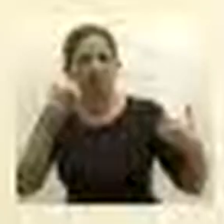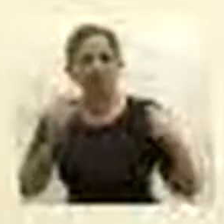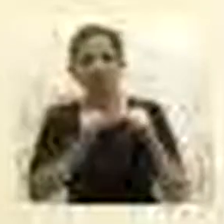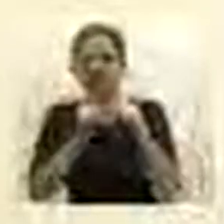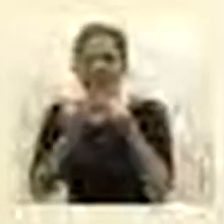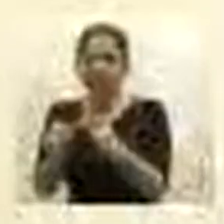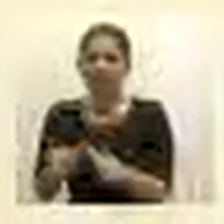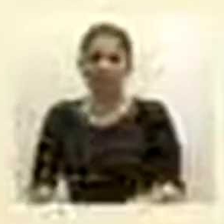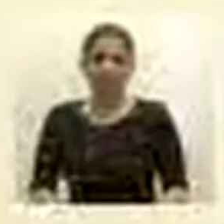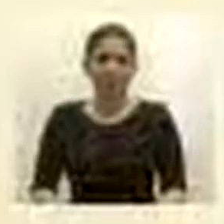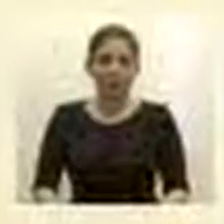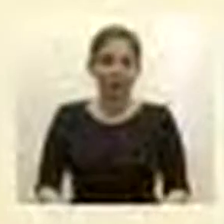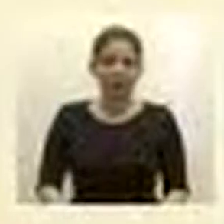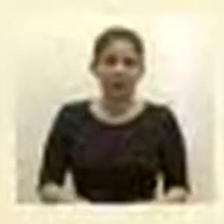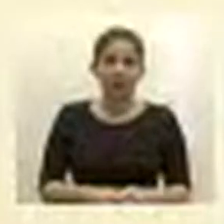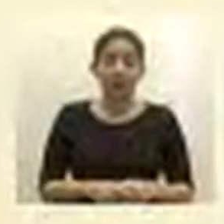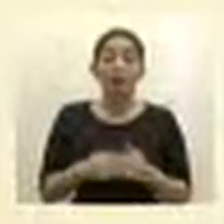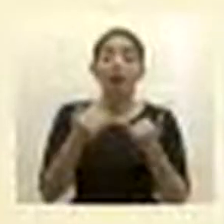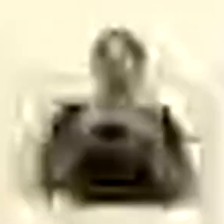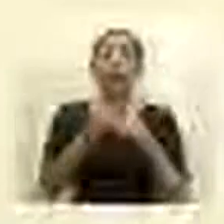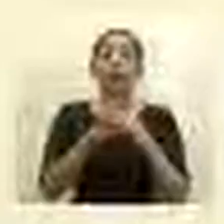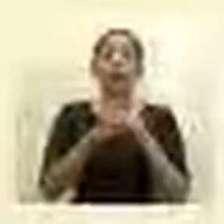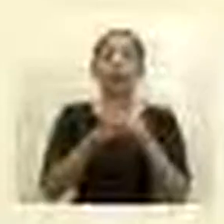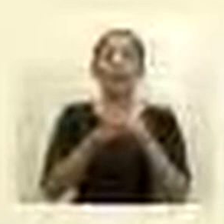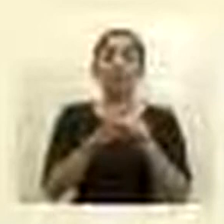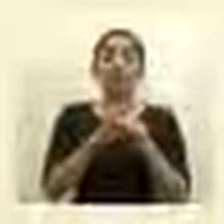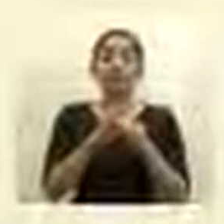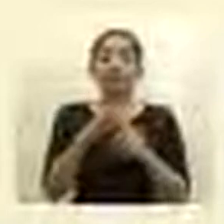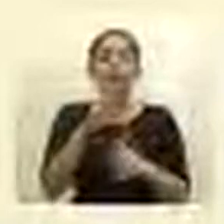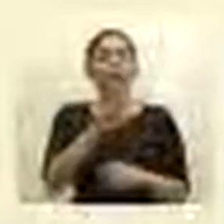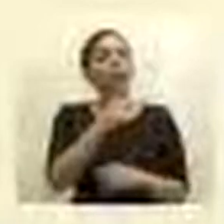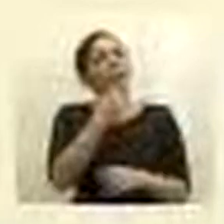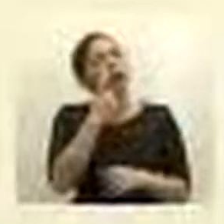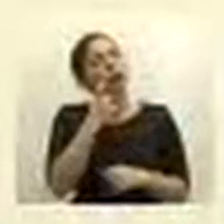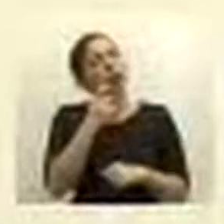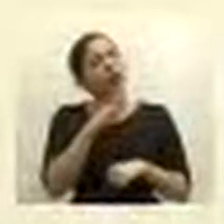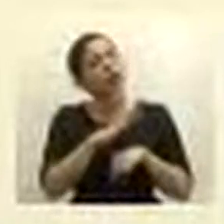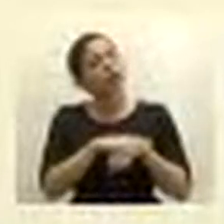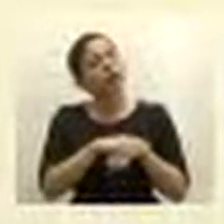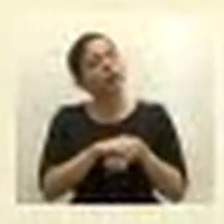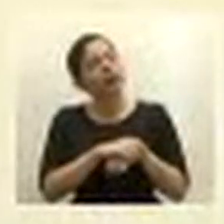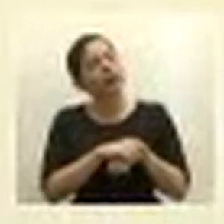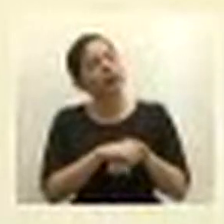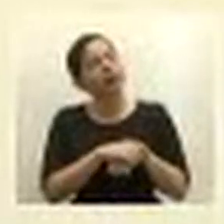cambiando. Con respecto a la pregunta de